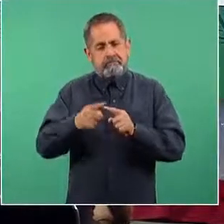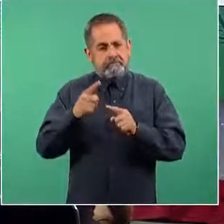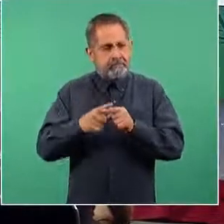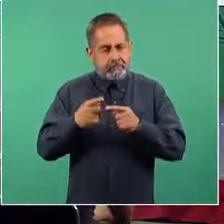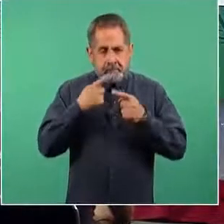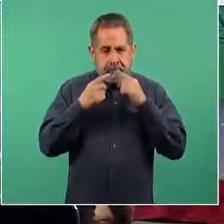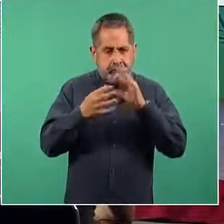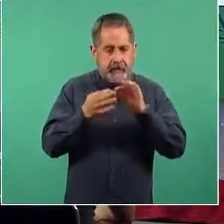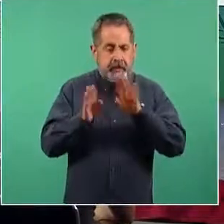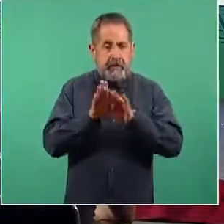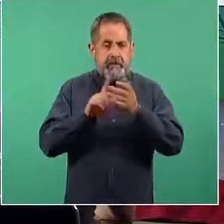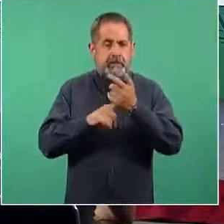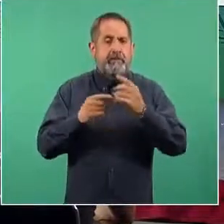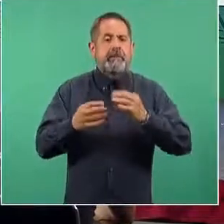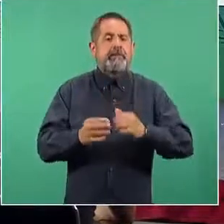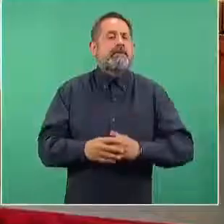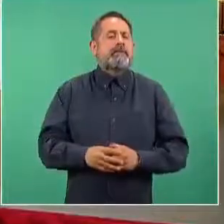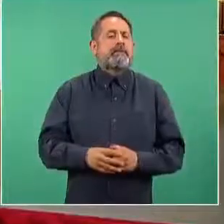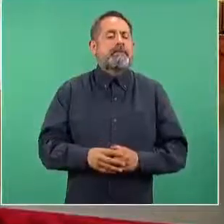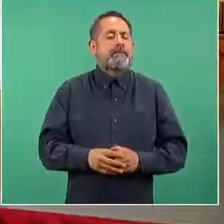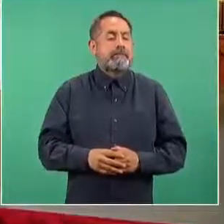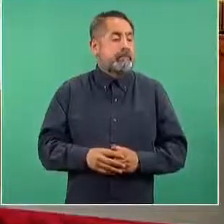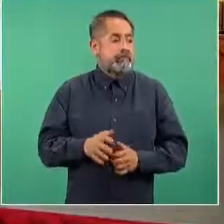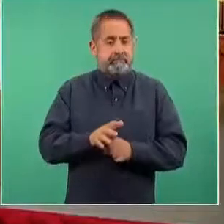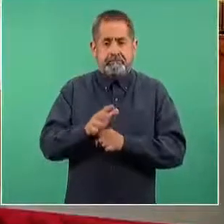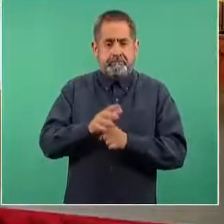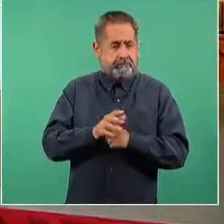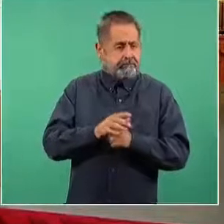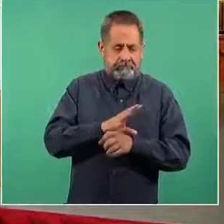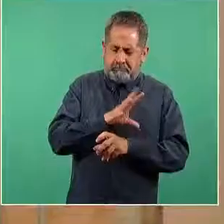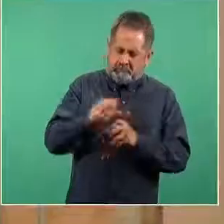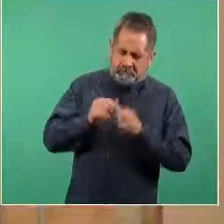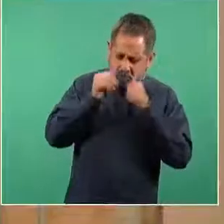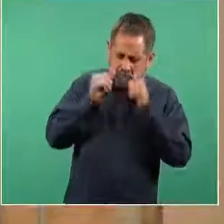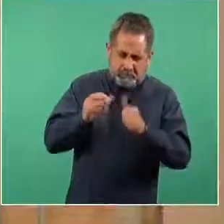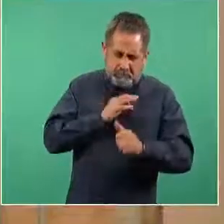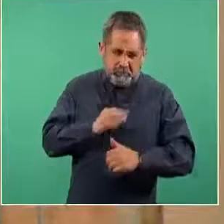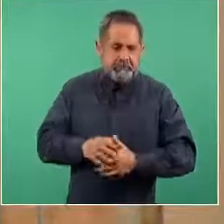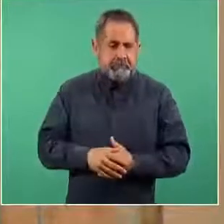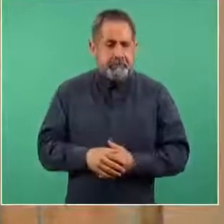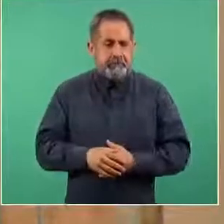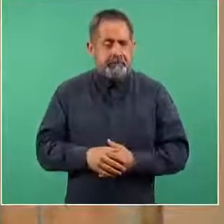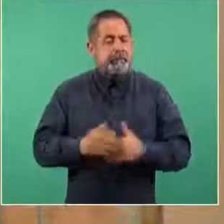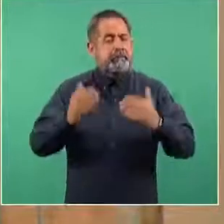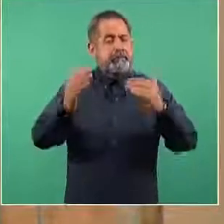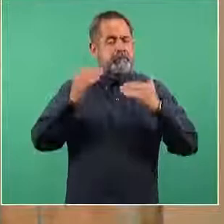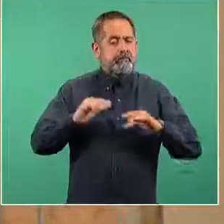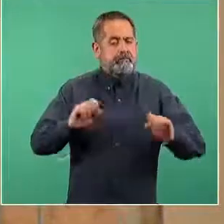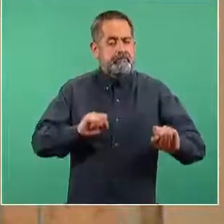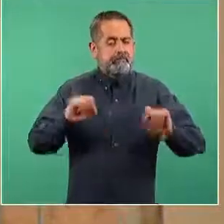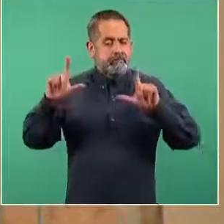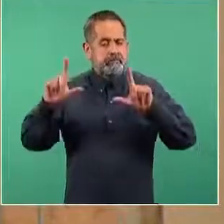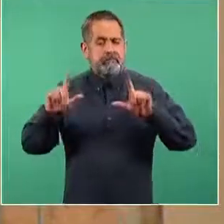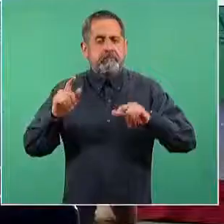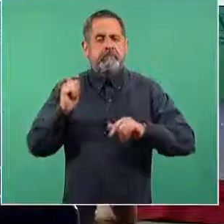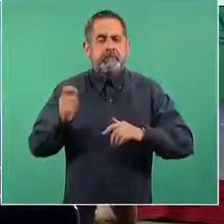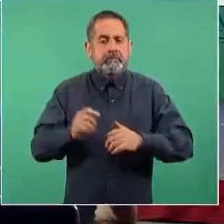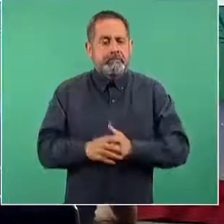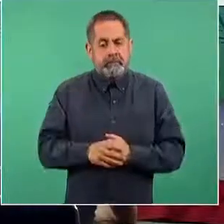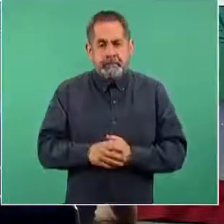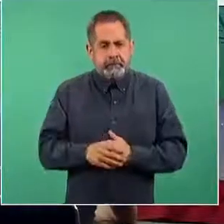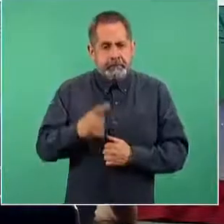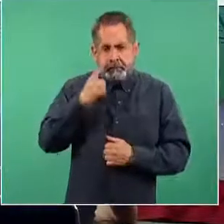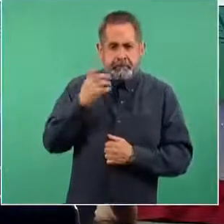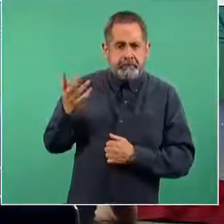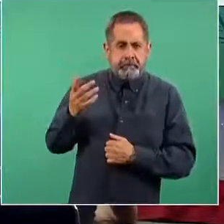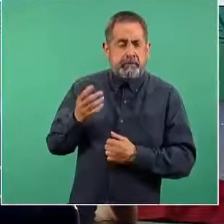y equipamiento que se requiere para este tipo de atención. Veamos las siguientes diapositivas. Vamos a pasar a los